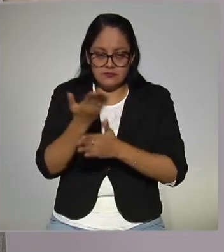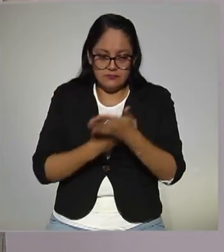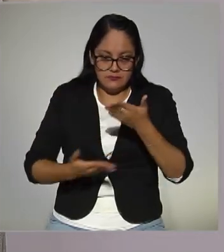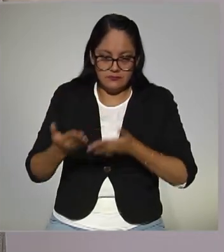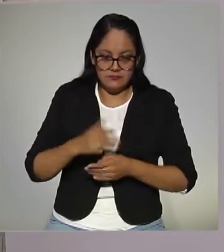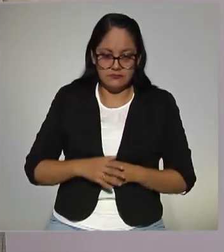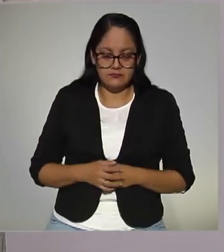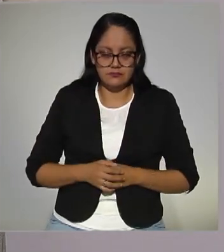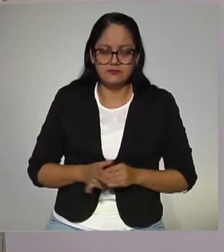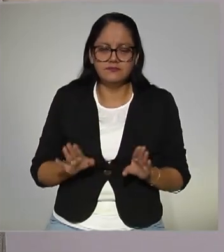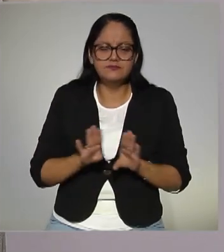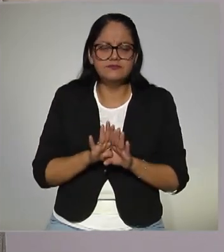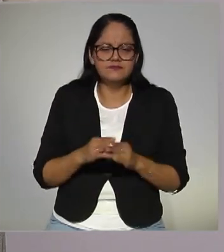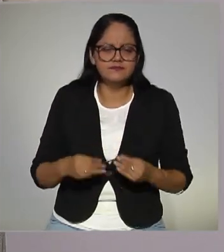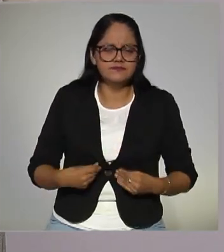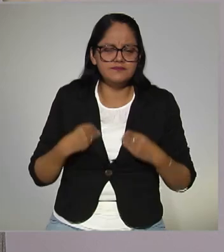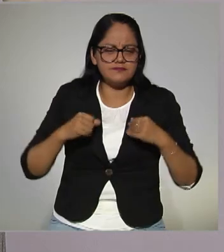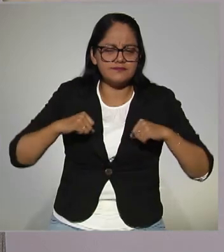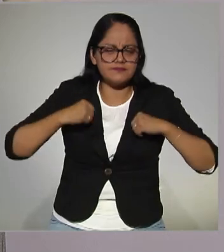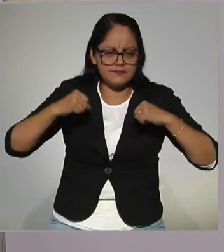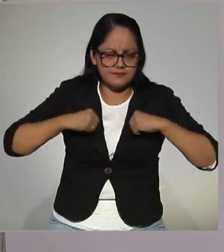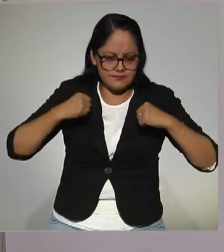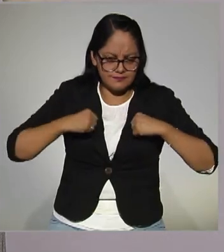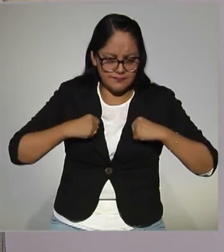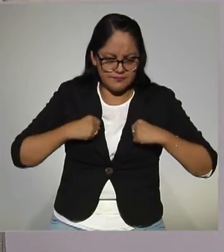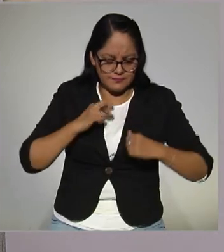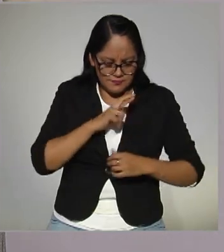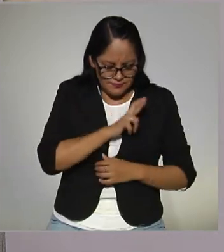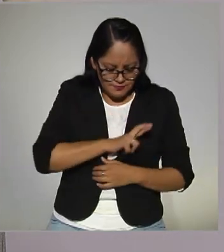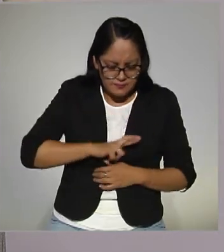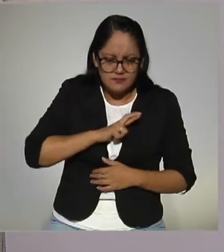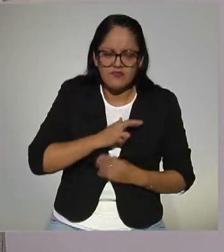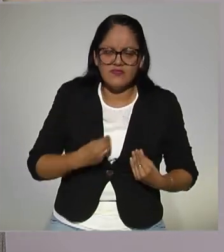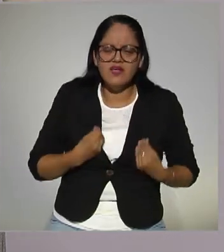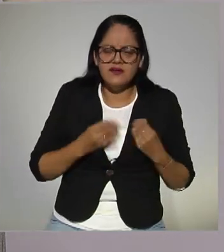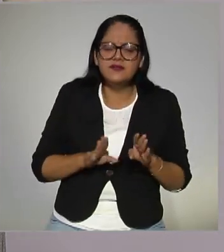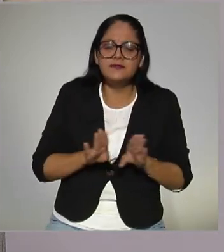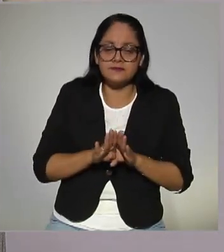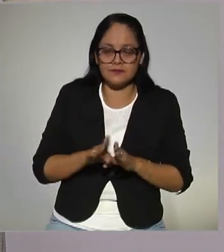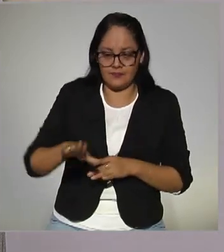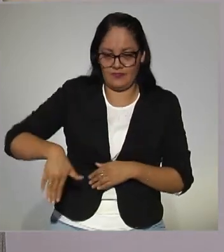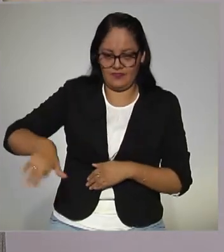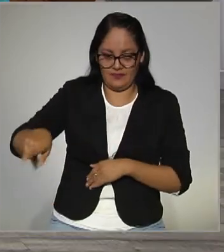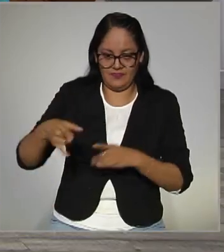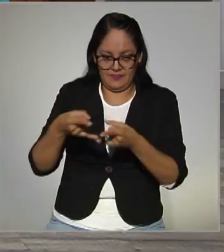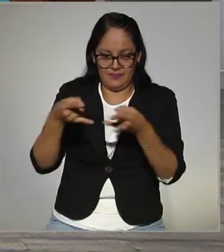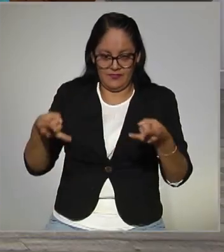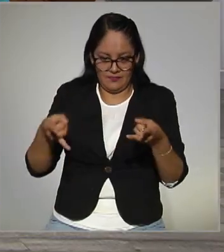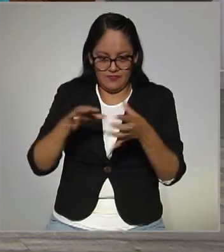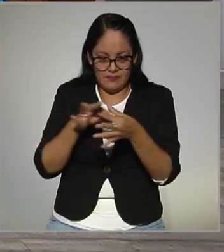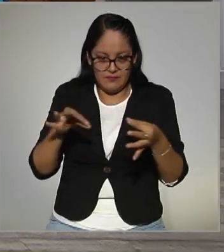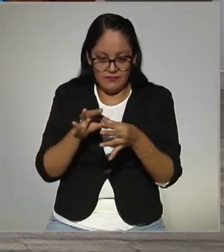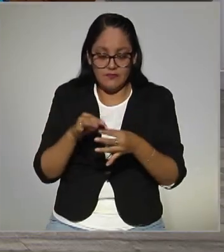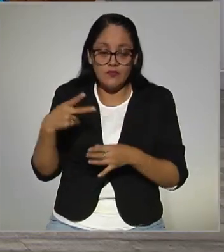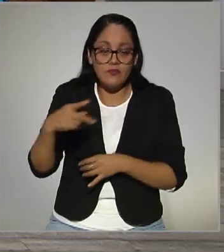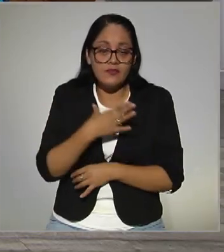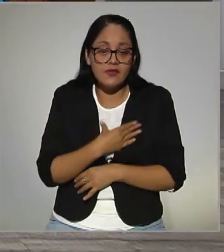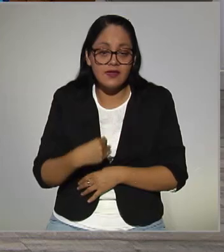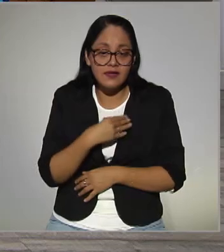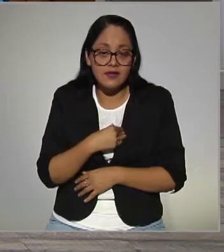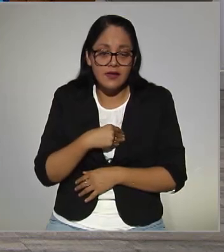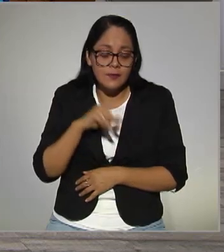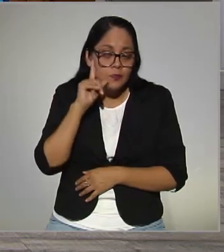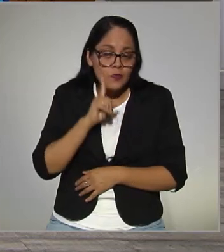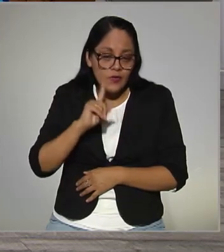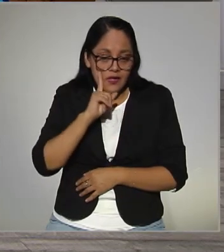sociales. ¿Cómo vive un adolescente resentido? Porque aquí escuchábamos el testimonio anónimo de que su hija, maltratada